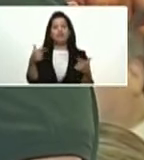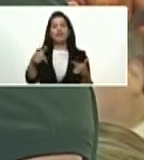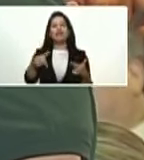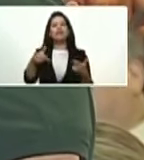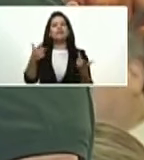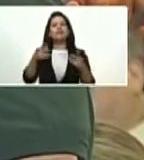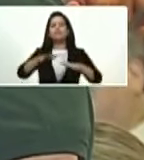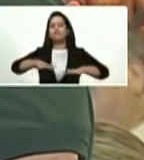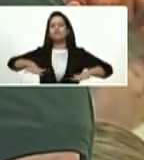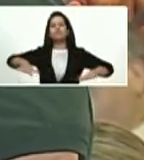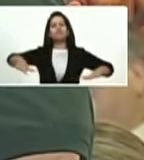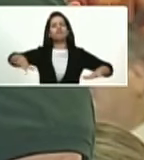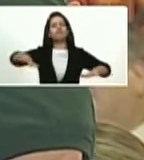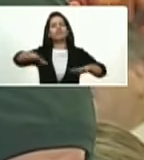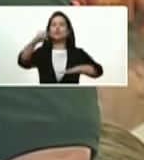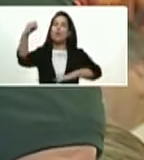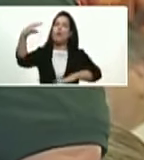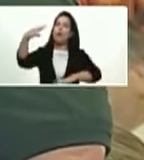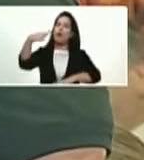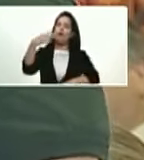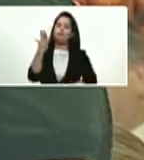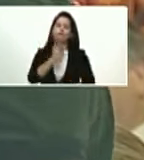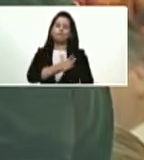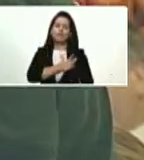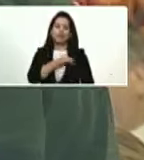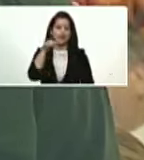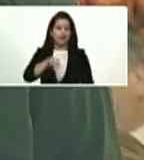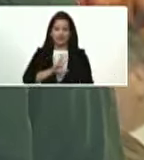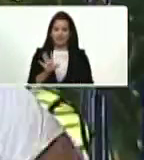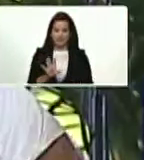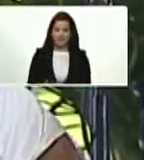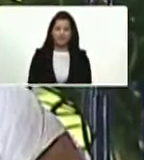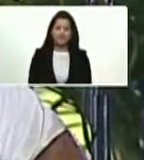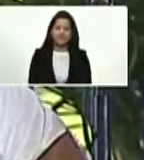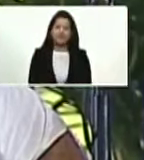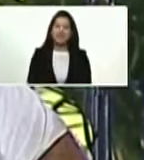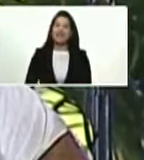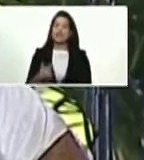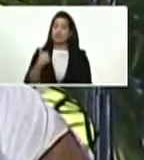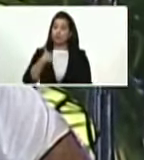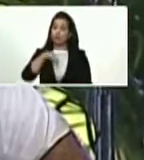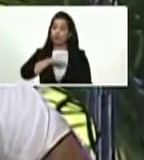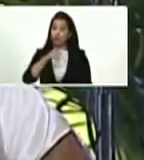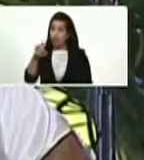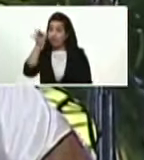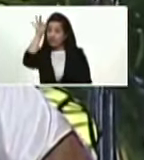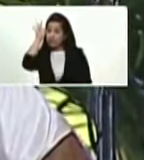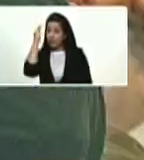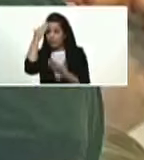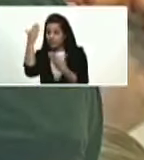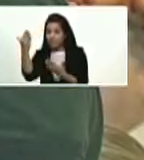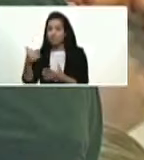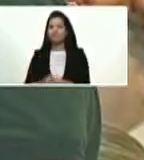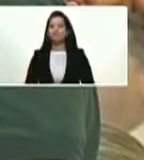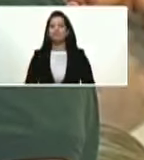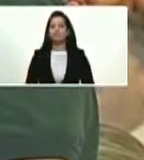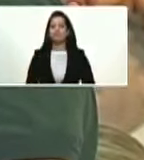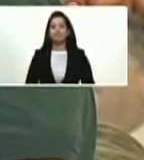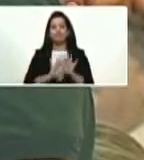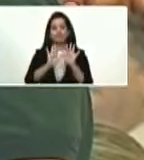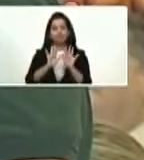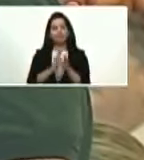Amarado. Comandante Arias, presente. Mire, comandante, nosotros, el Poder Popular,